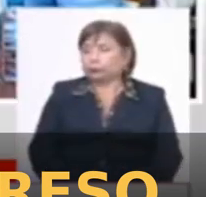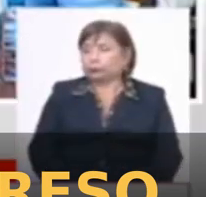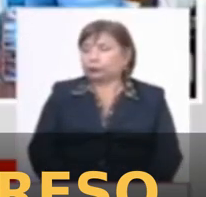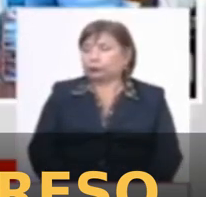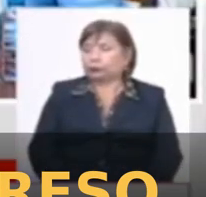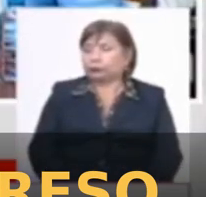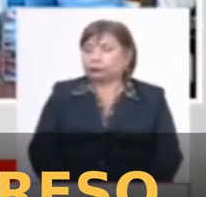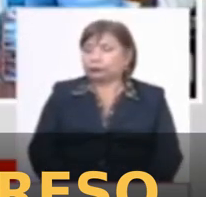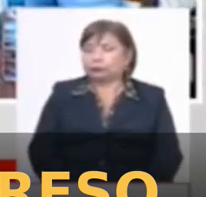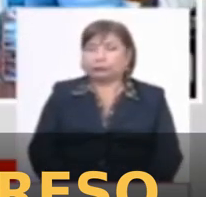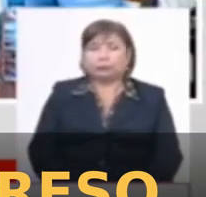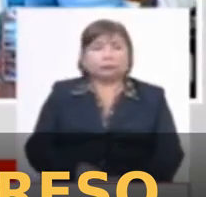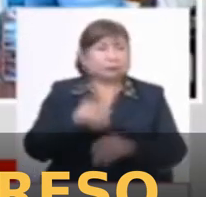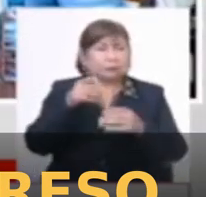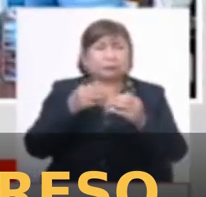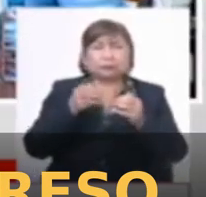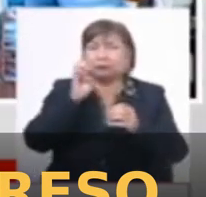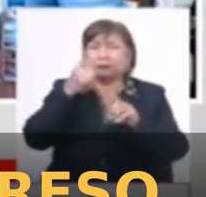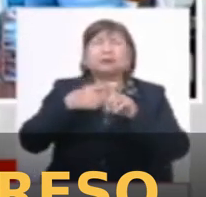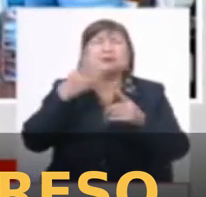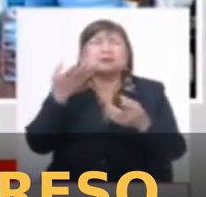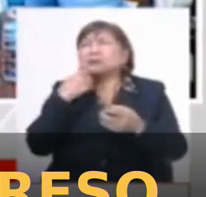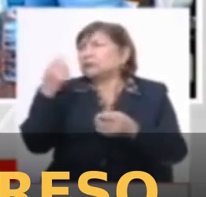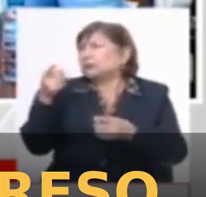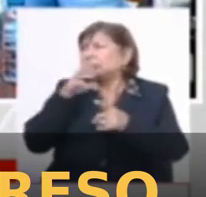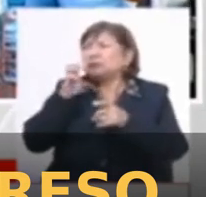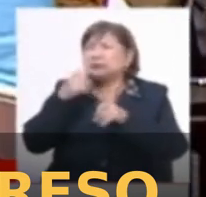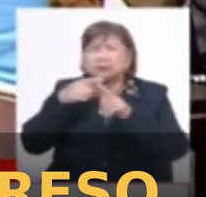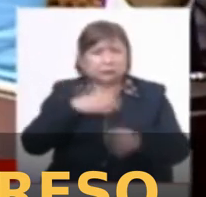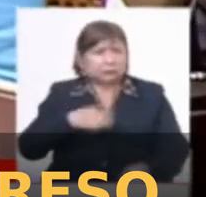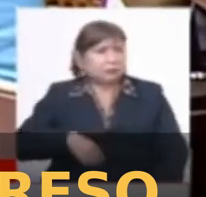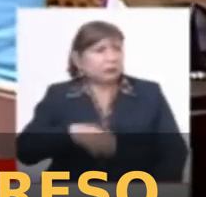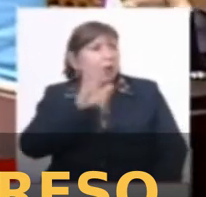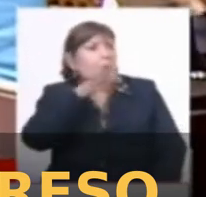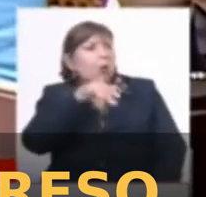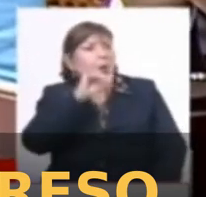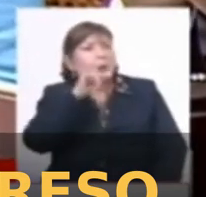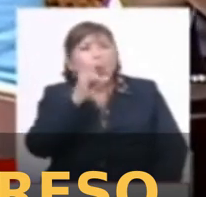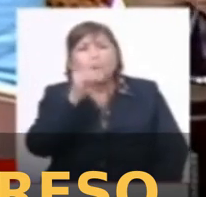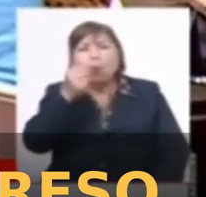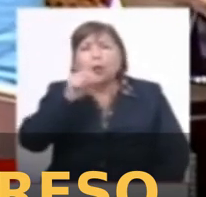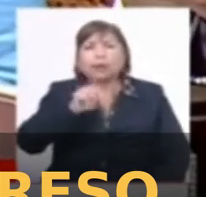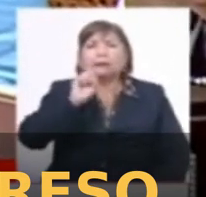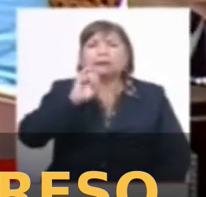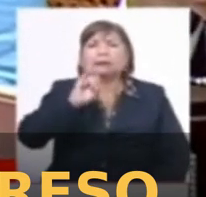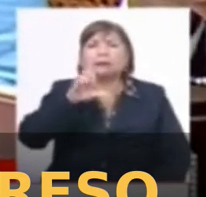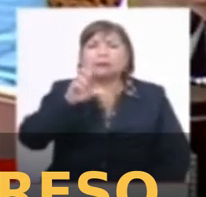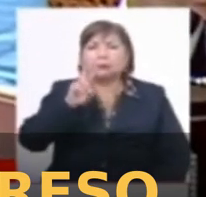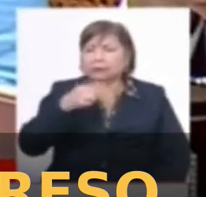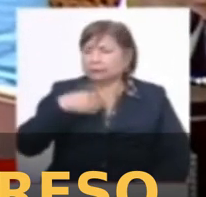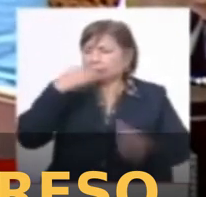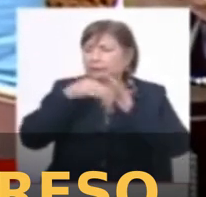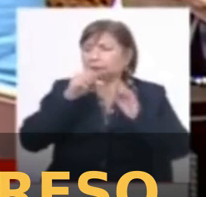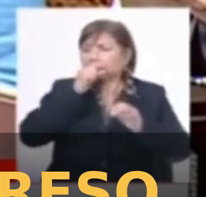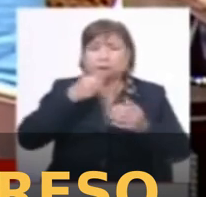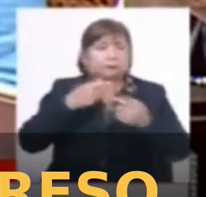Usted acaba de hacer mención de un exministro. ¿A qué exministro se refiere? A Juan Silva. Es algo público también, porque se filtraron mis declaraciones.